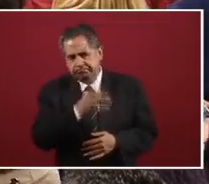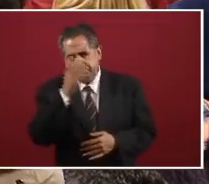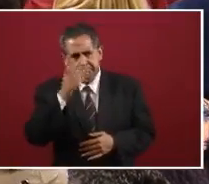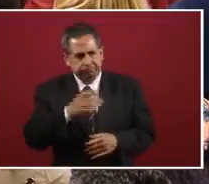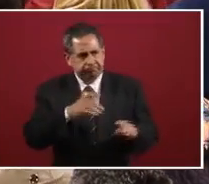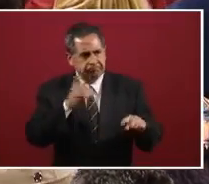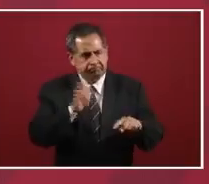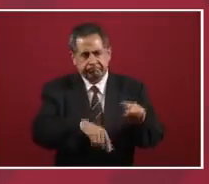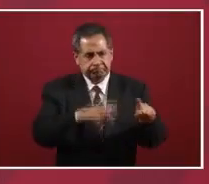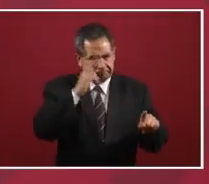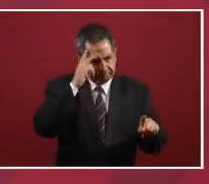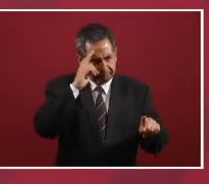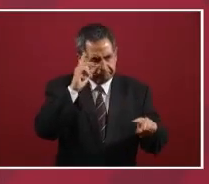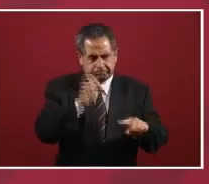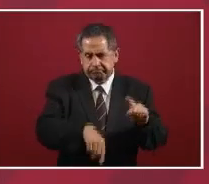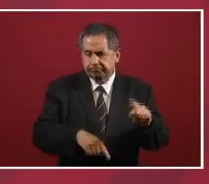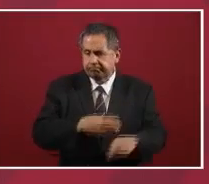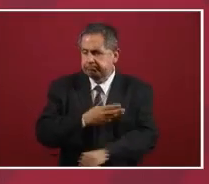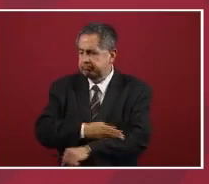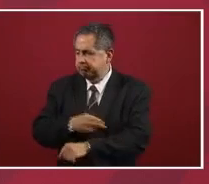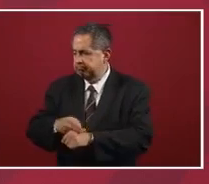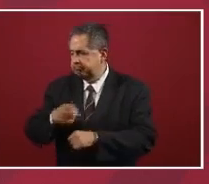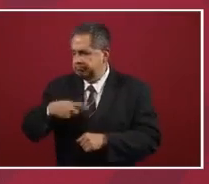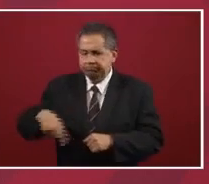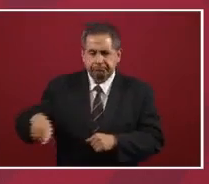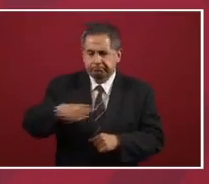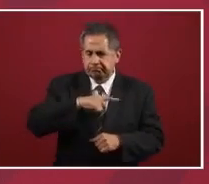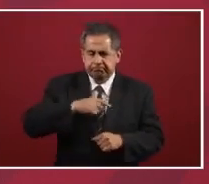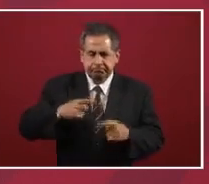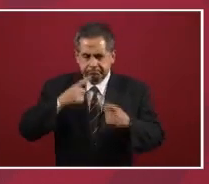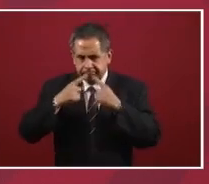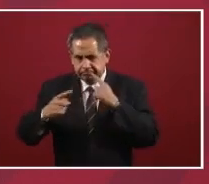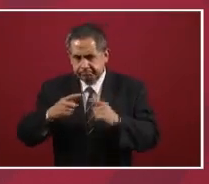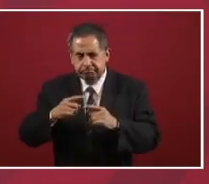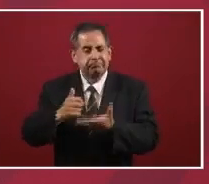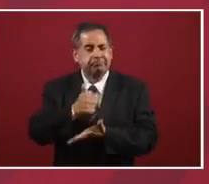se habían logrado los acuerdos de Ciudad Juárez y